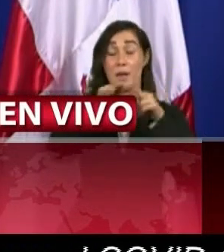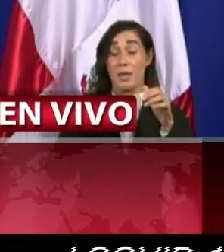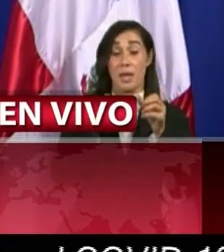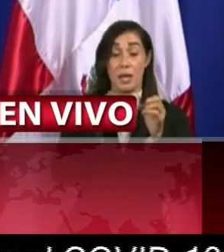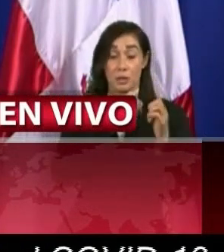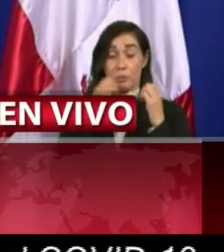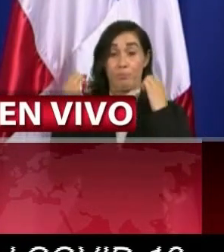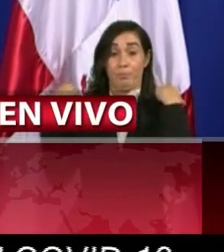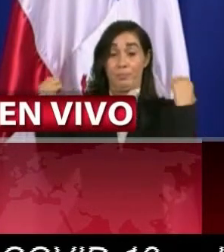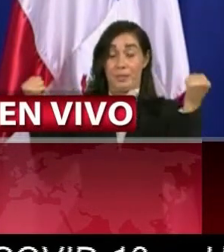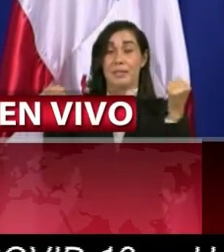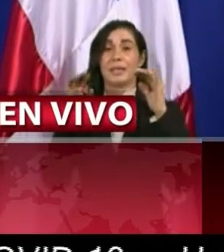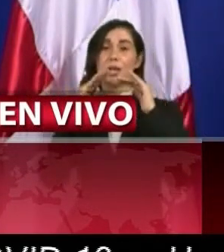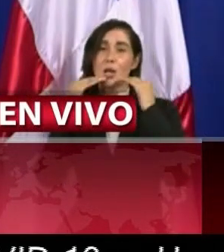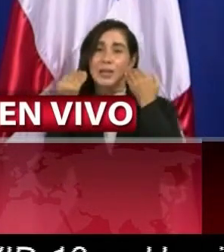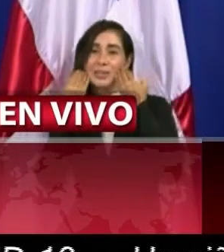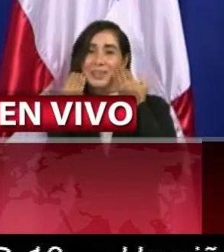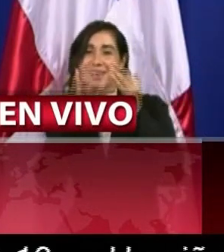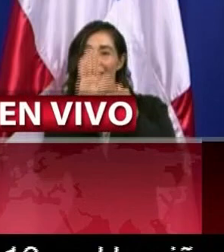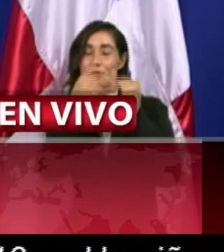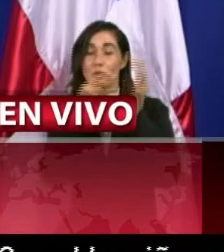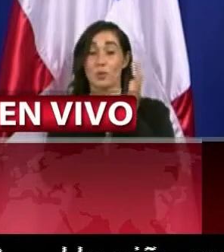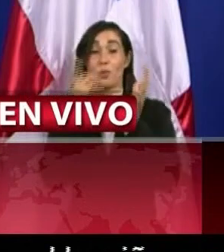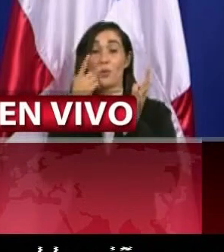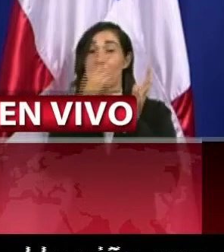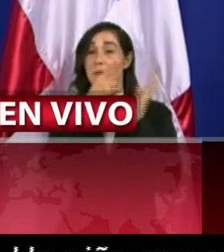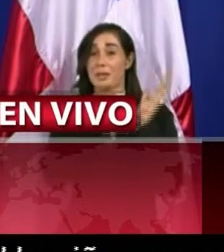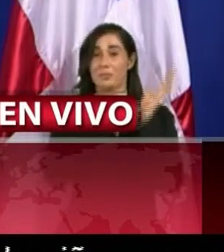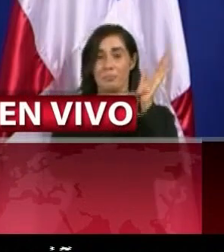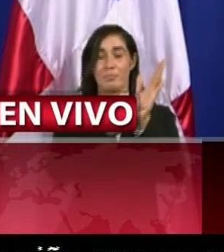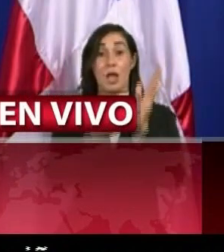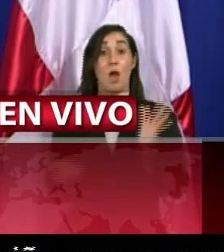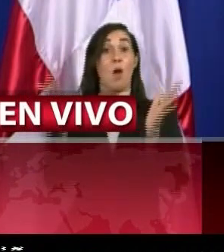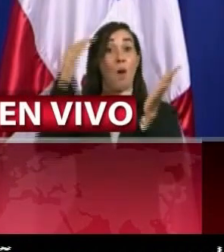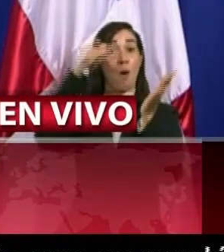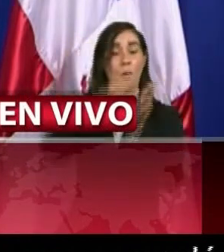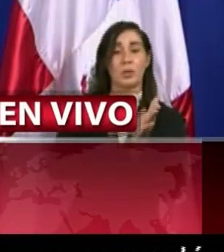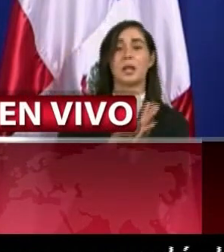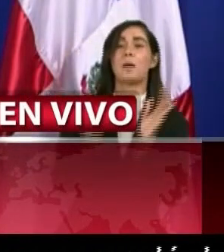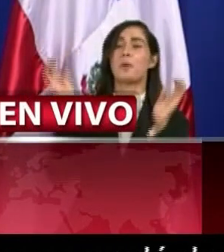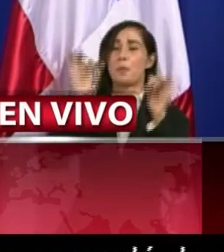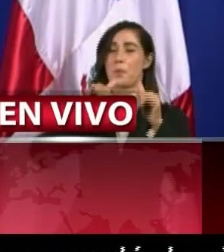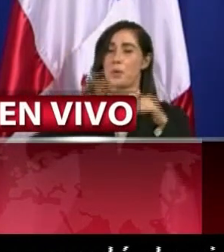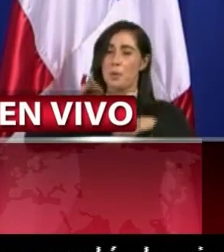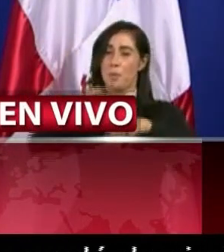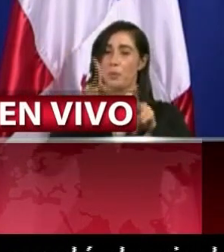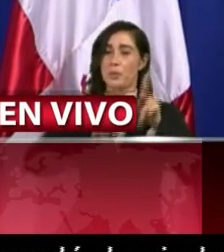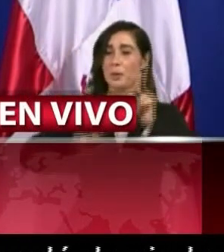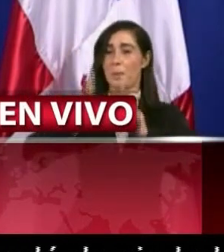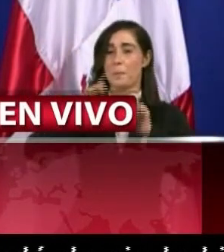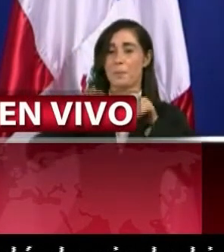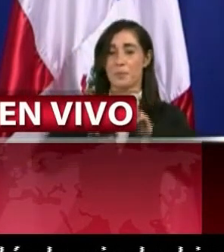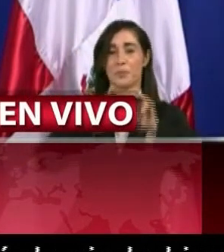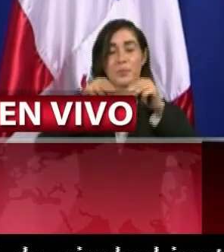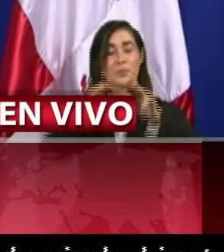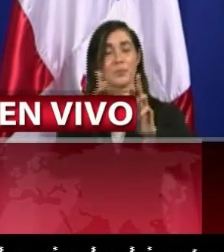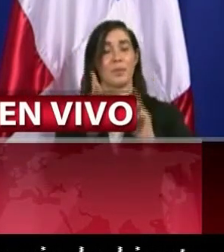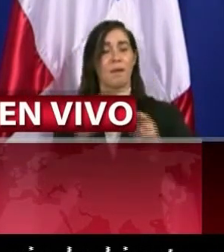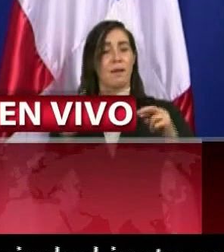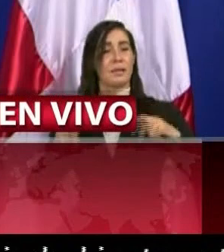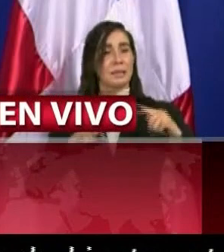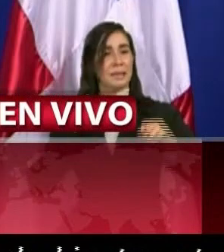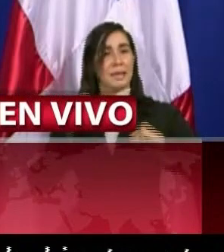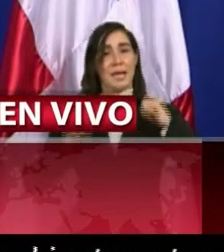con la energía y la sonrisa que nos caracteriza. Volveremos a nuestras playas y ríos, a los parques, al teatro,